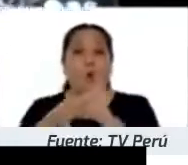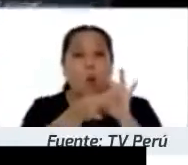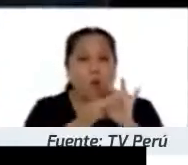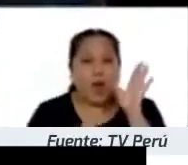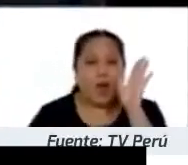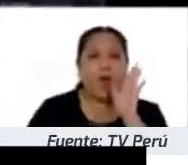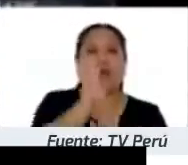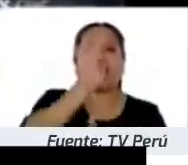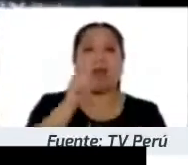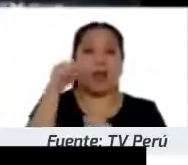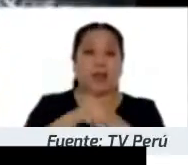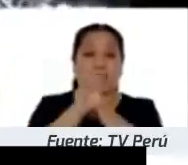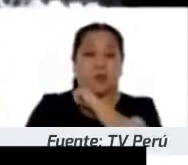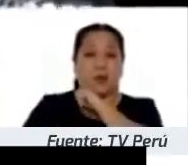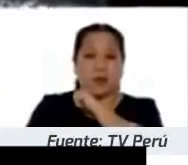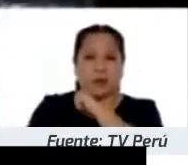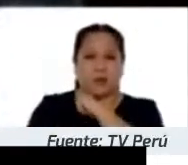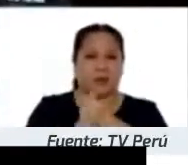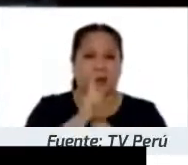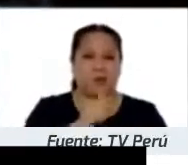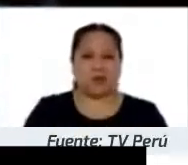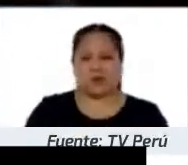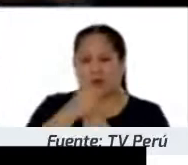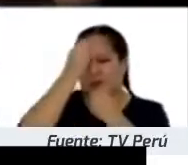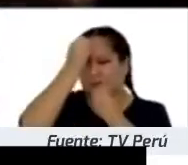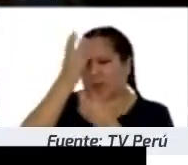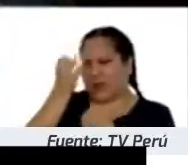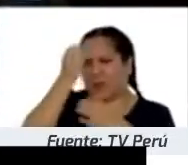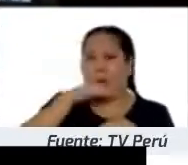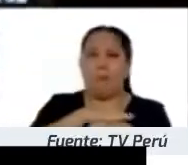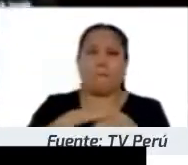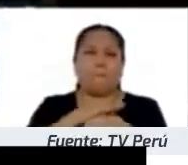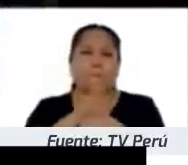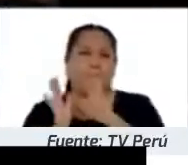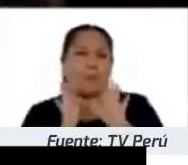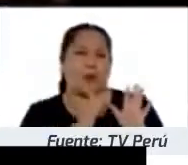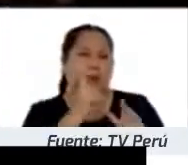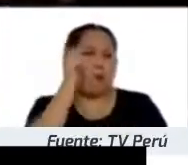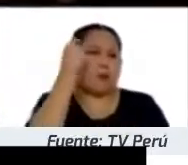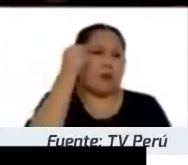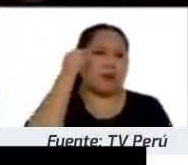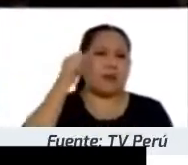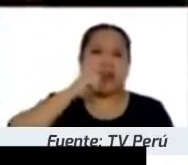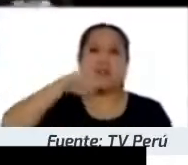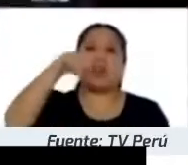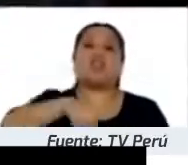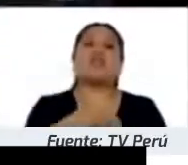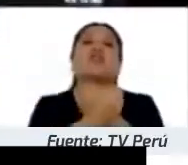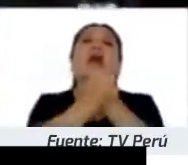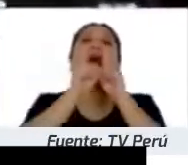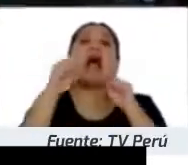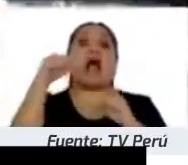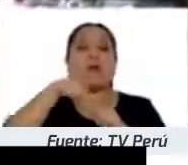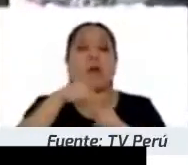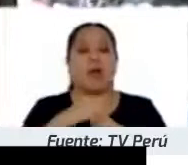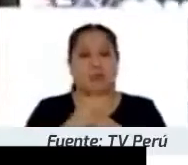al país no son obedeciendo a planes políticos, programáticos, que dicen que esto le salva al país. La